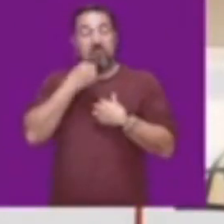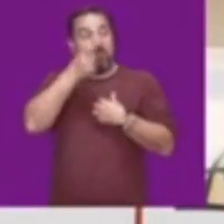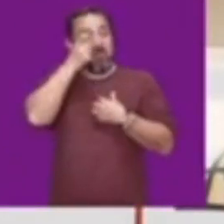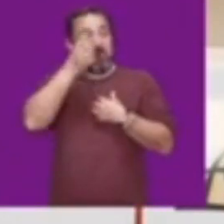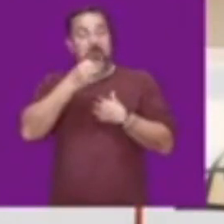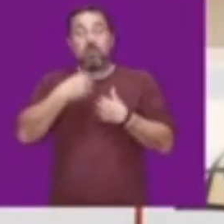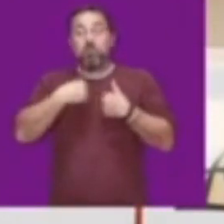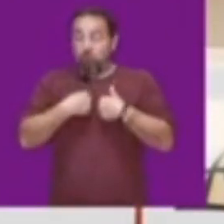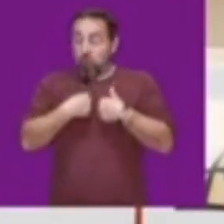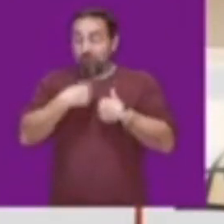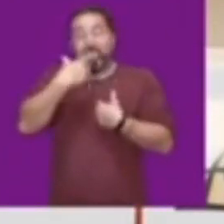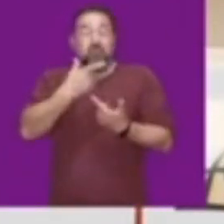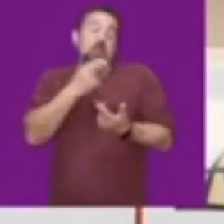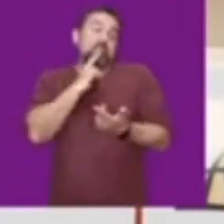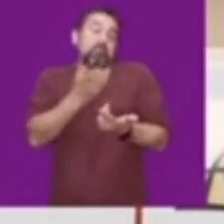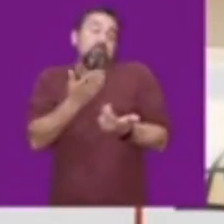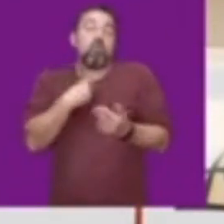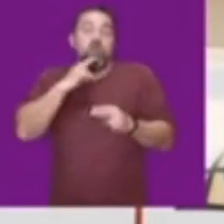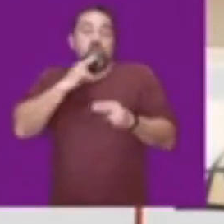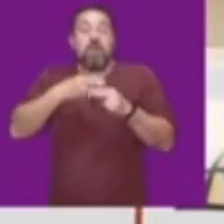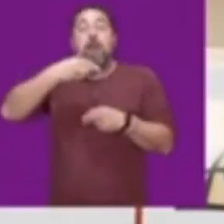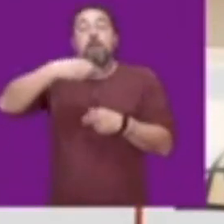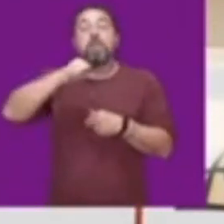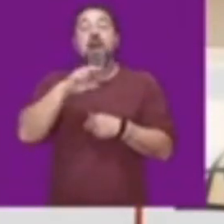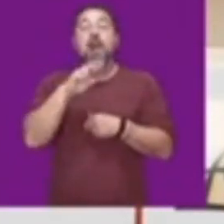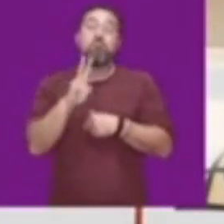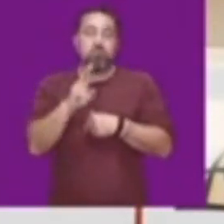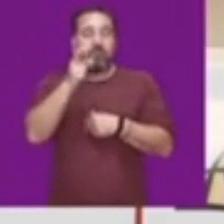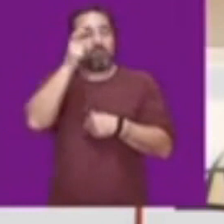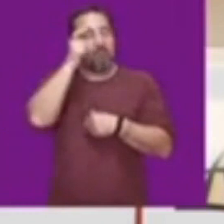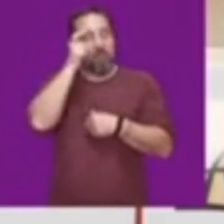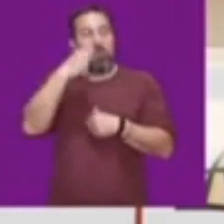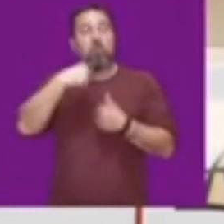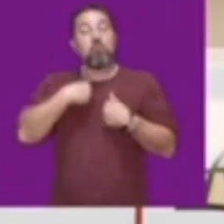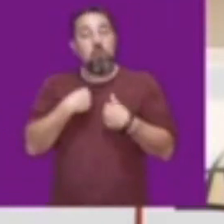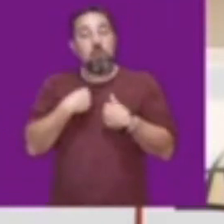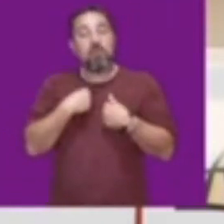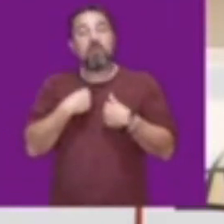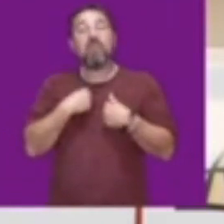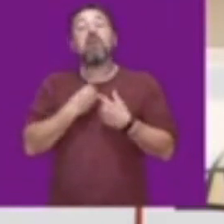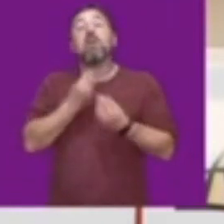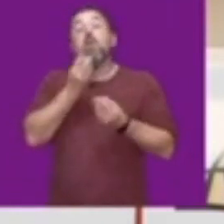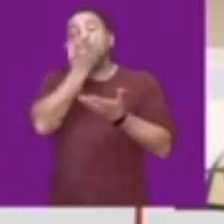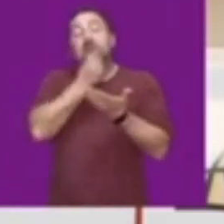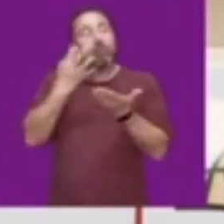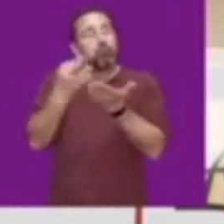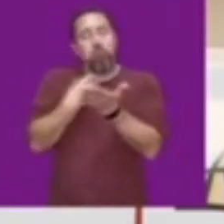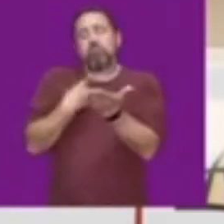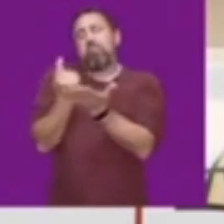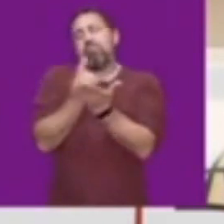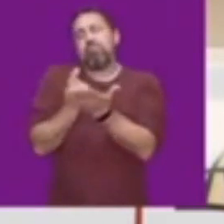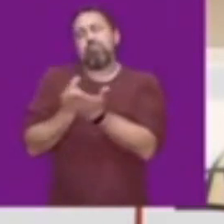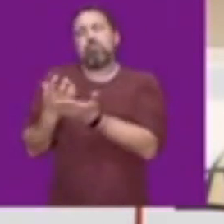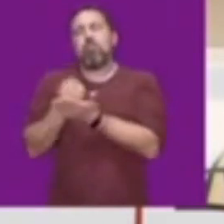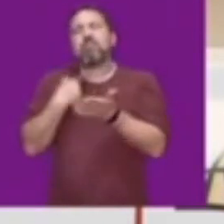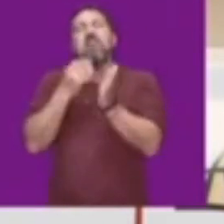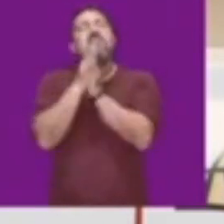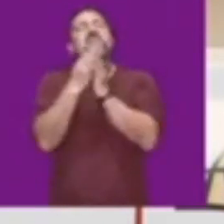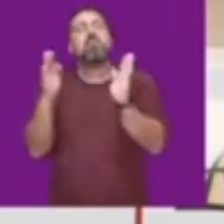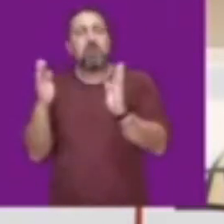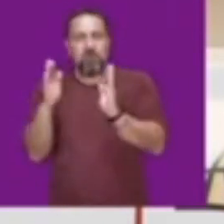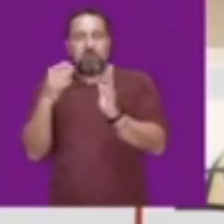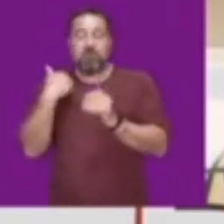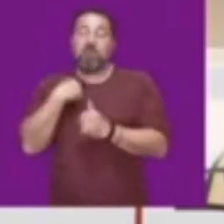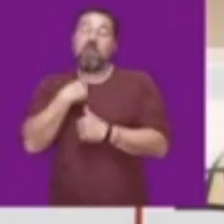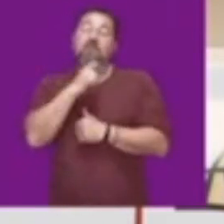soy, ya lo has dicho tú. Soy Maru y yo he ilustrado todos los cuentos que contagian ilusión, todos los cuentos de la Biblioteca Infantil y